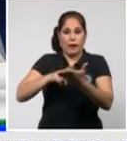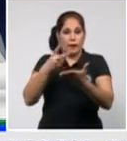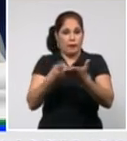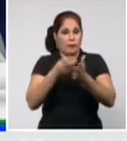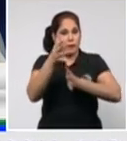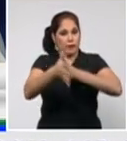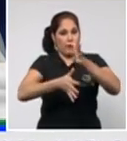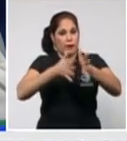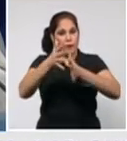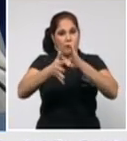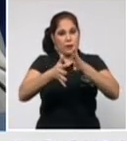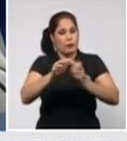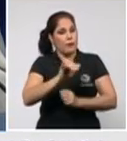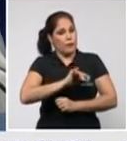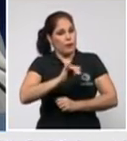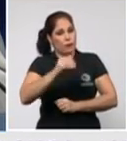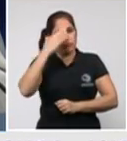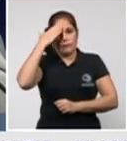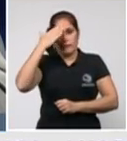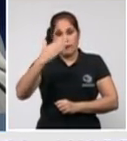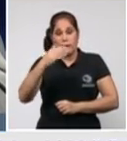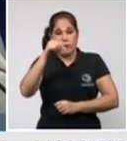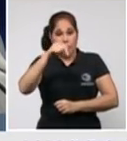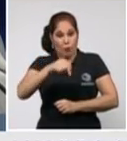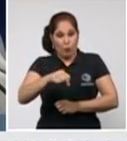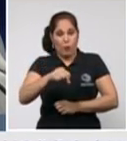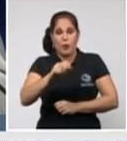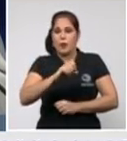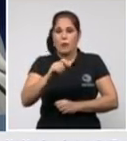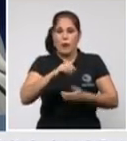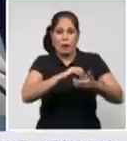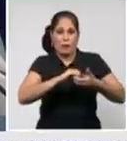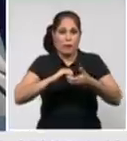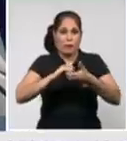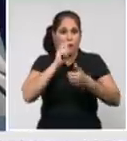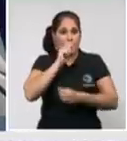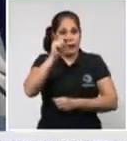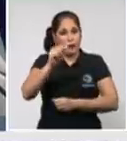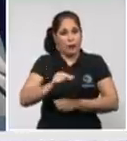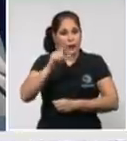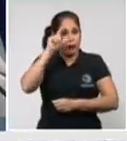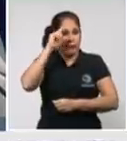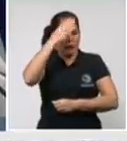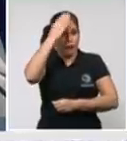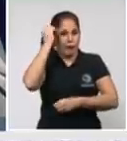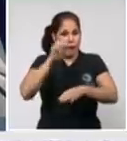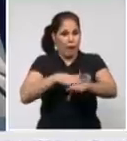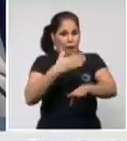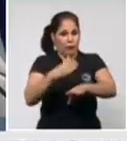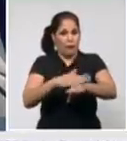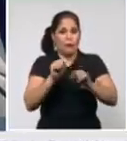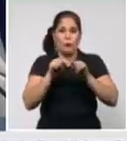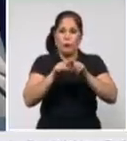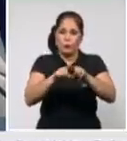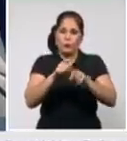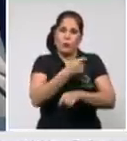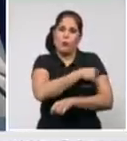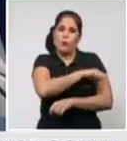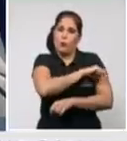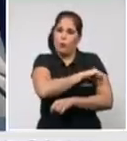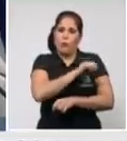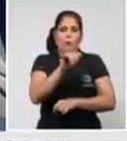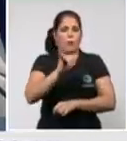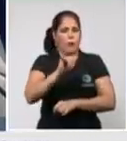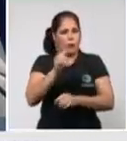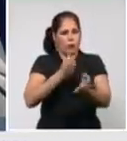de señas y en el día de hoy a Abdiel, que nos apoya en sus comentarios, y a toda la población que sigue